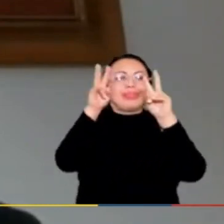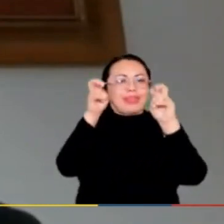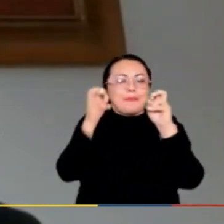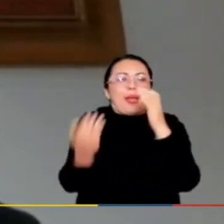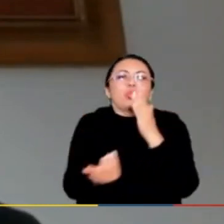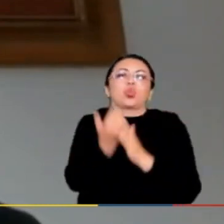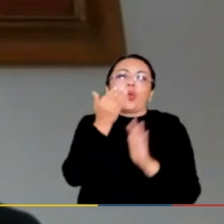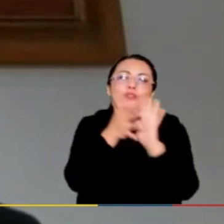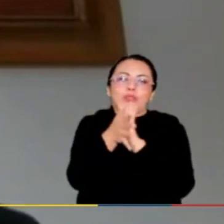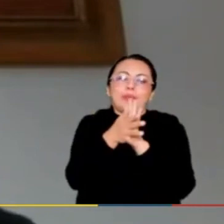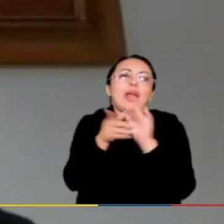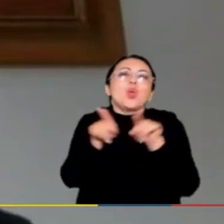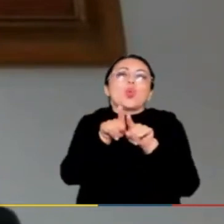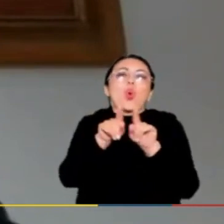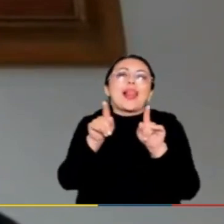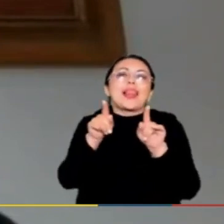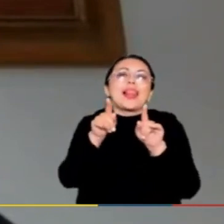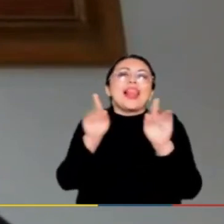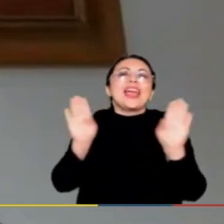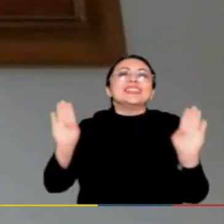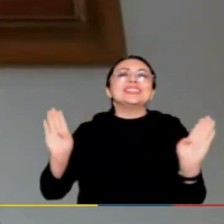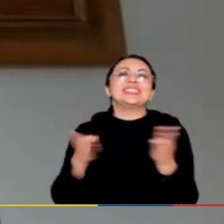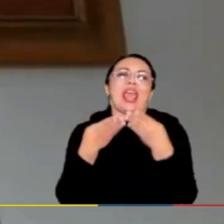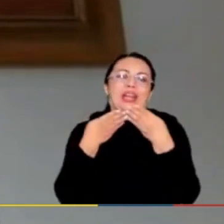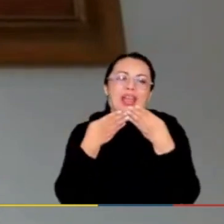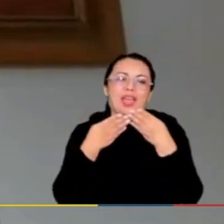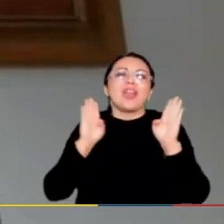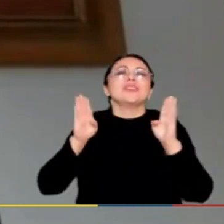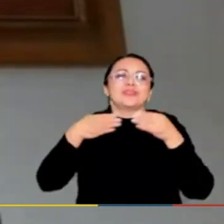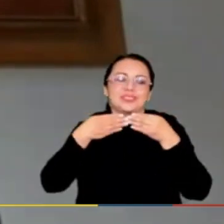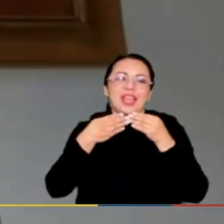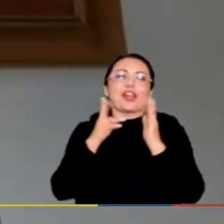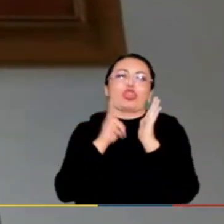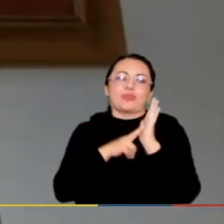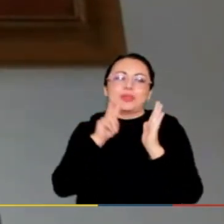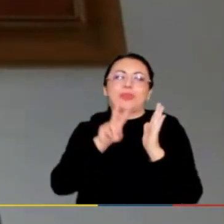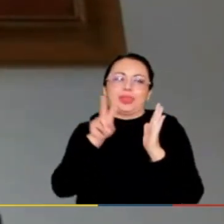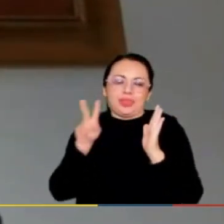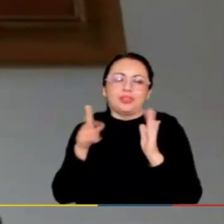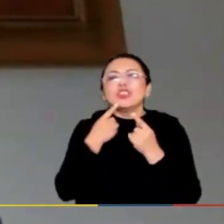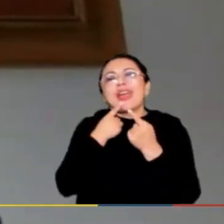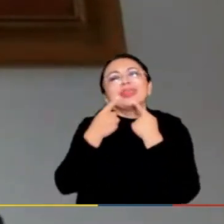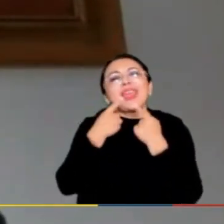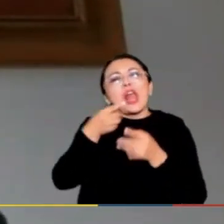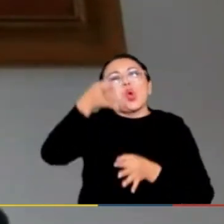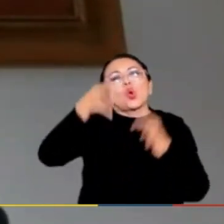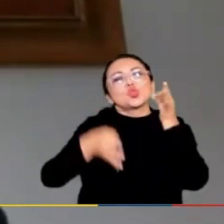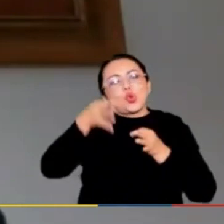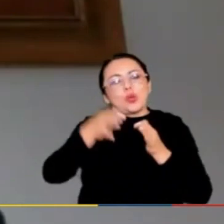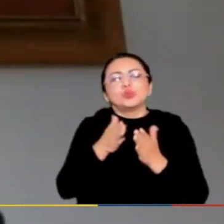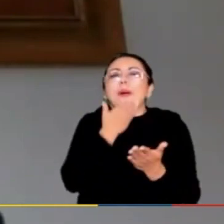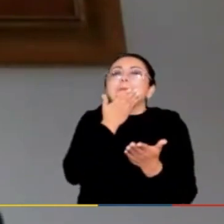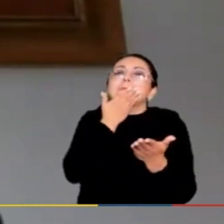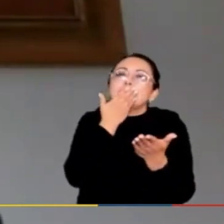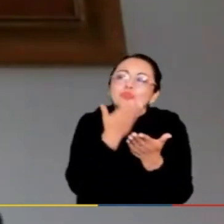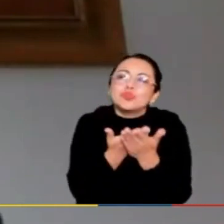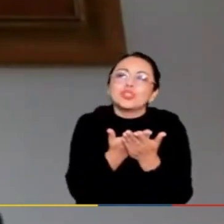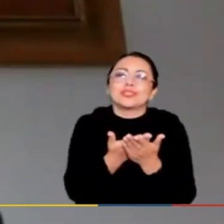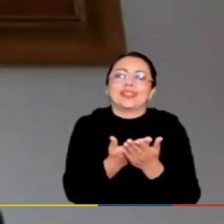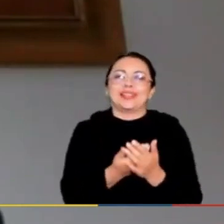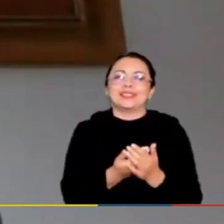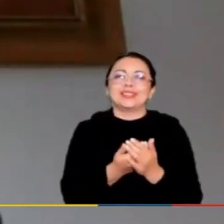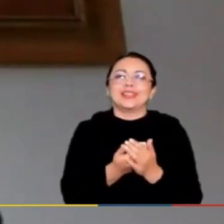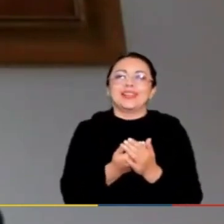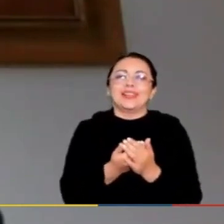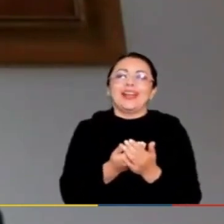será el cierre de este año 2022 frente a estos diálogos con la justicia. Muchas gracias, feliz